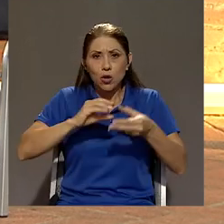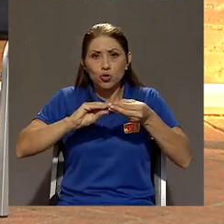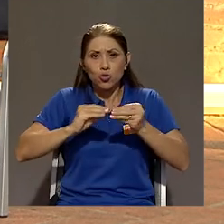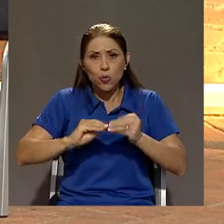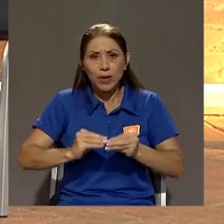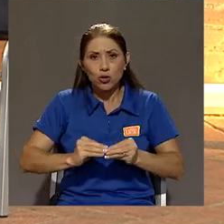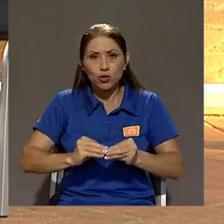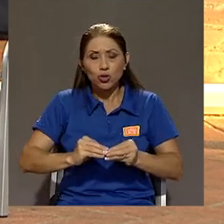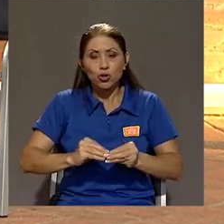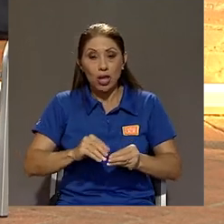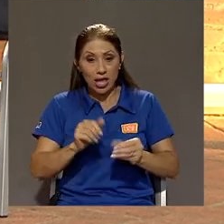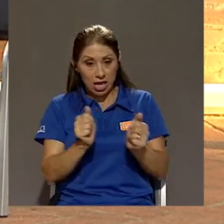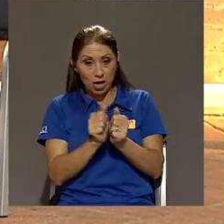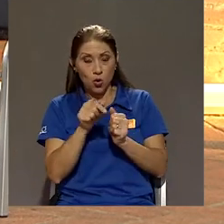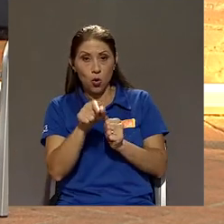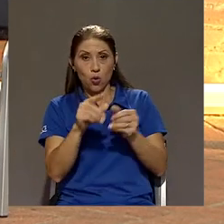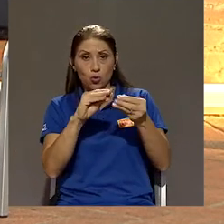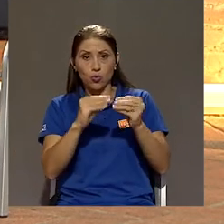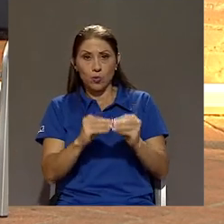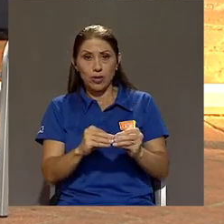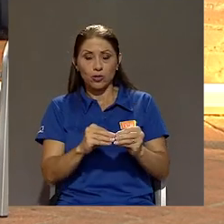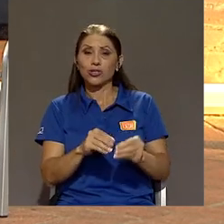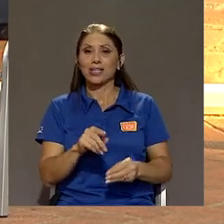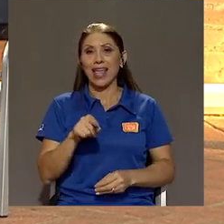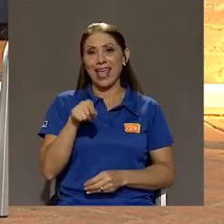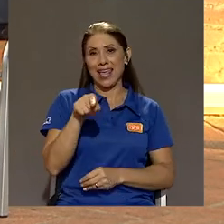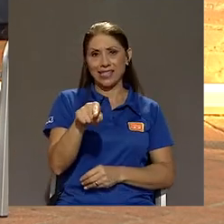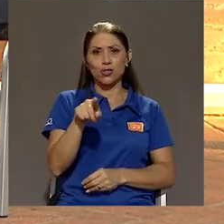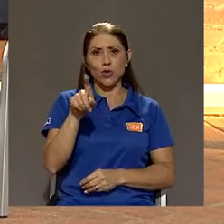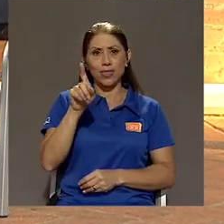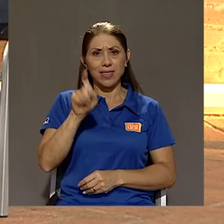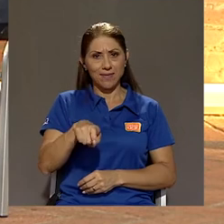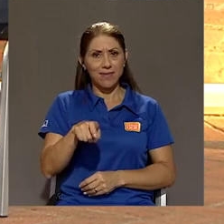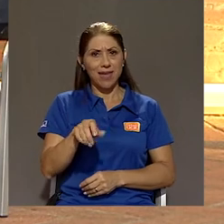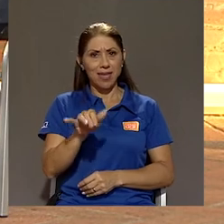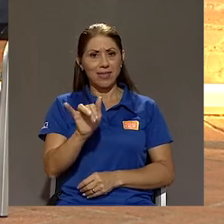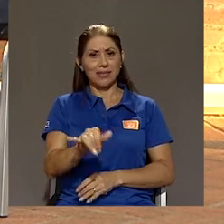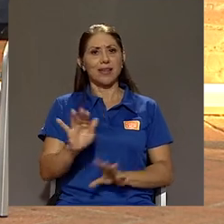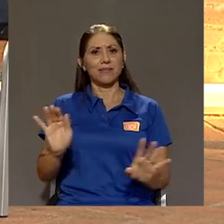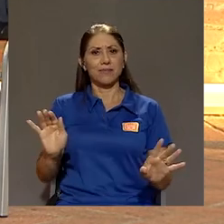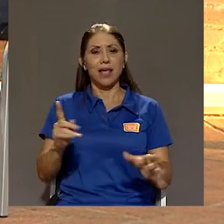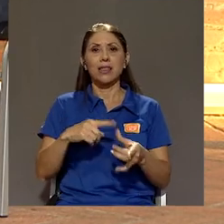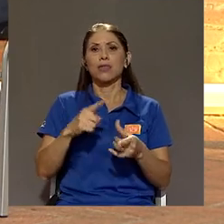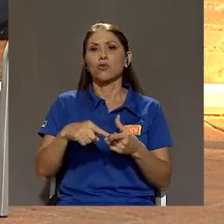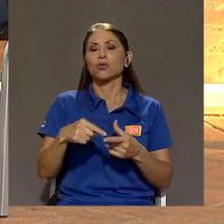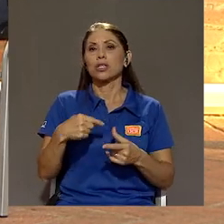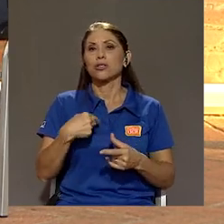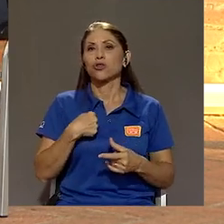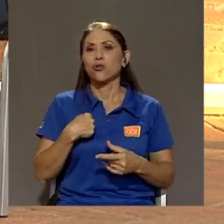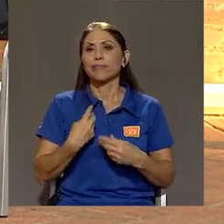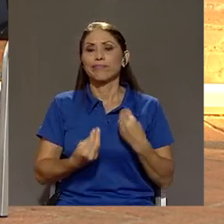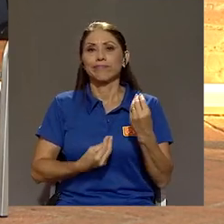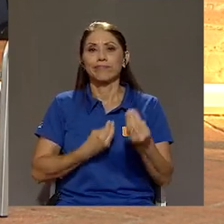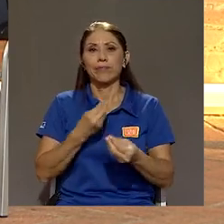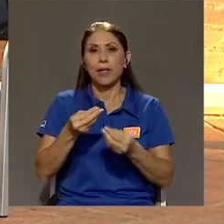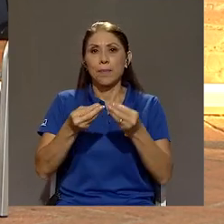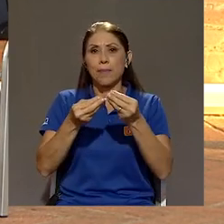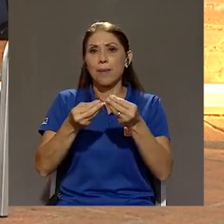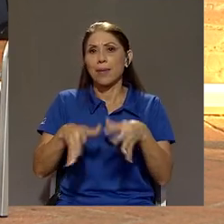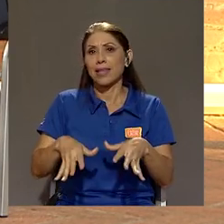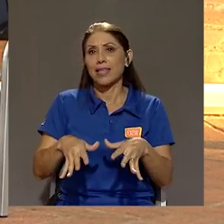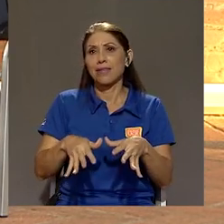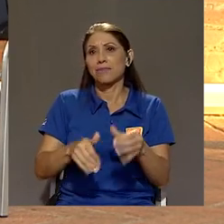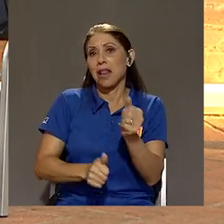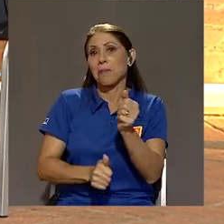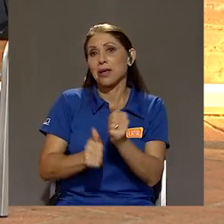descubrí los números y a partir de los números eso tenía que ser, y entonces me perdí la mayor